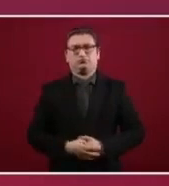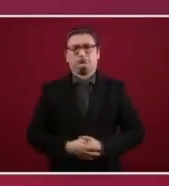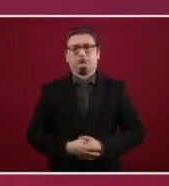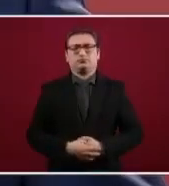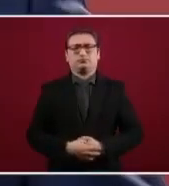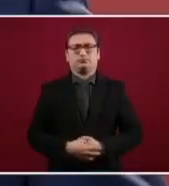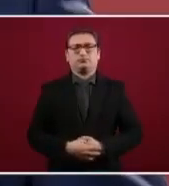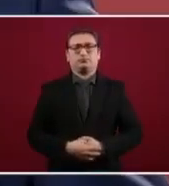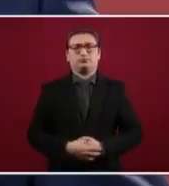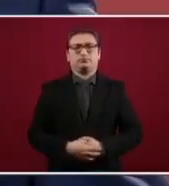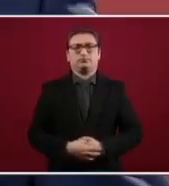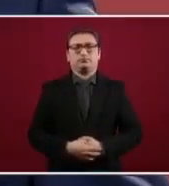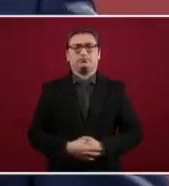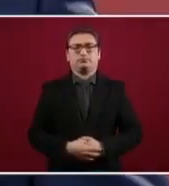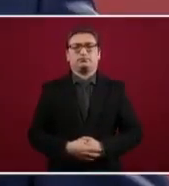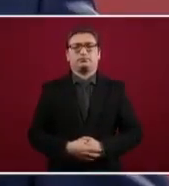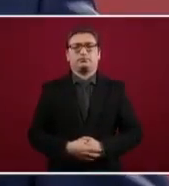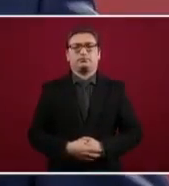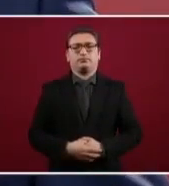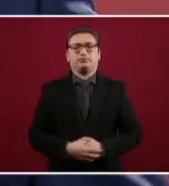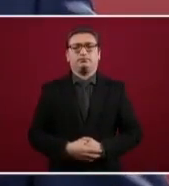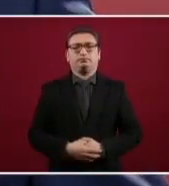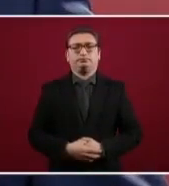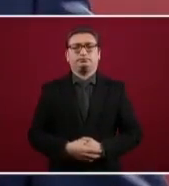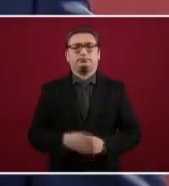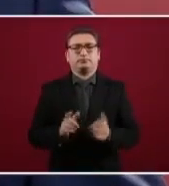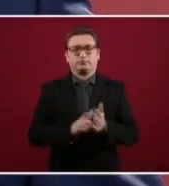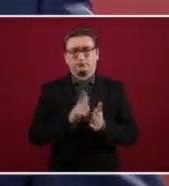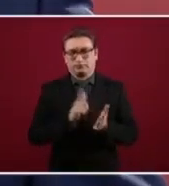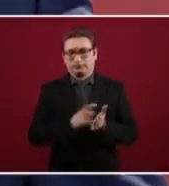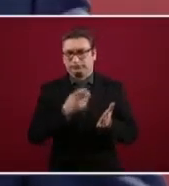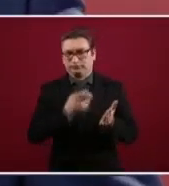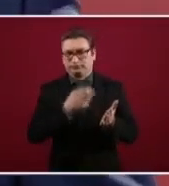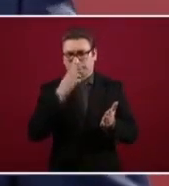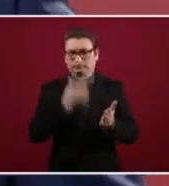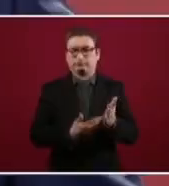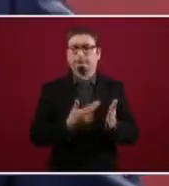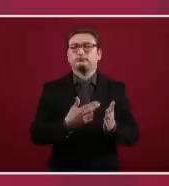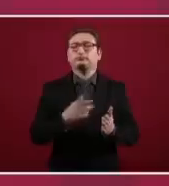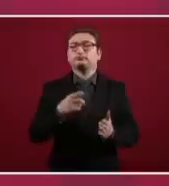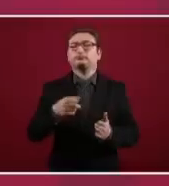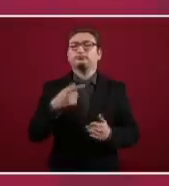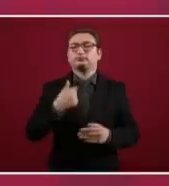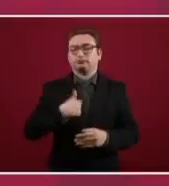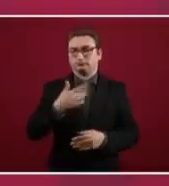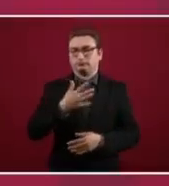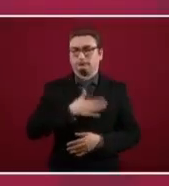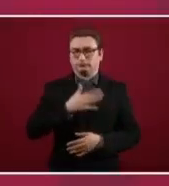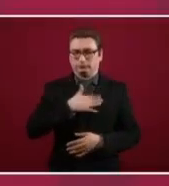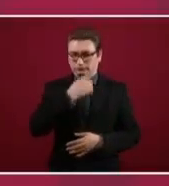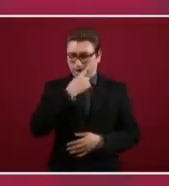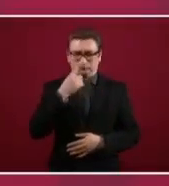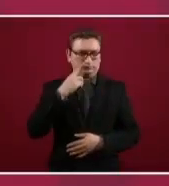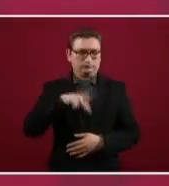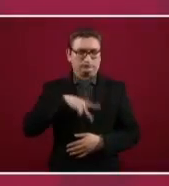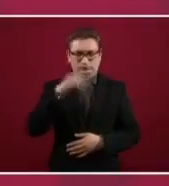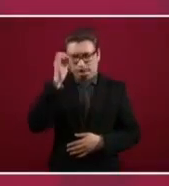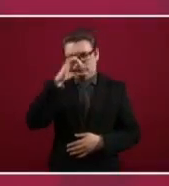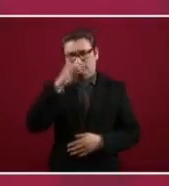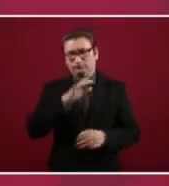encargadas de garantizar el cumplimiento de las leyes mi opinión tiene que ver